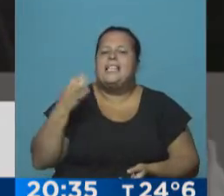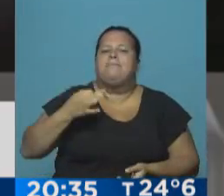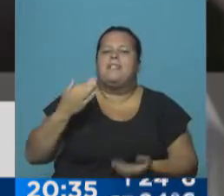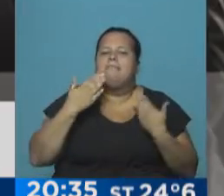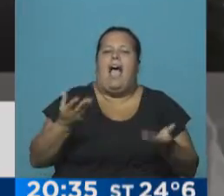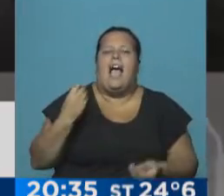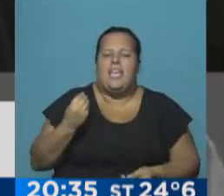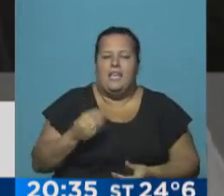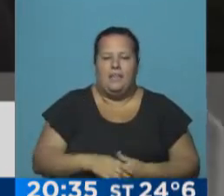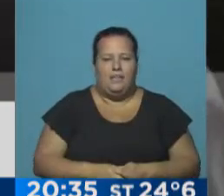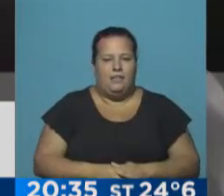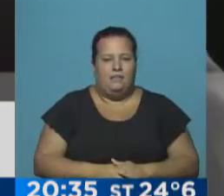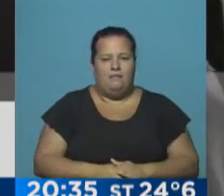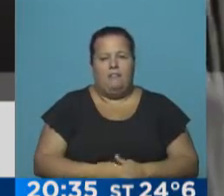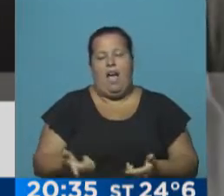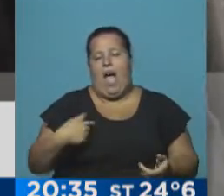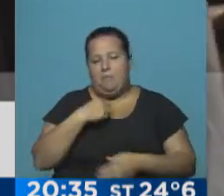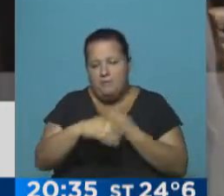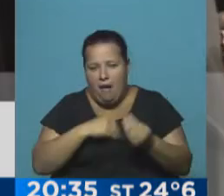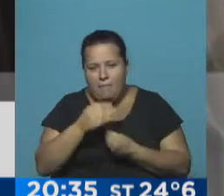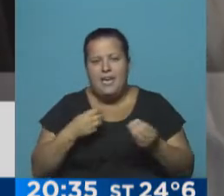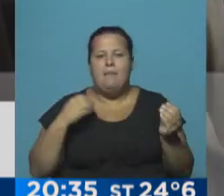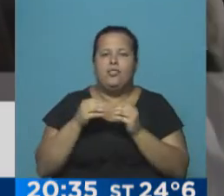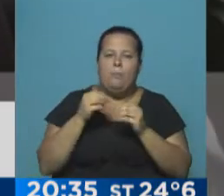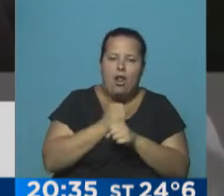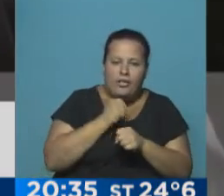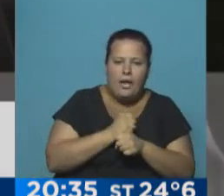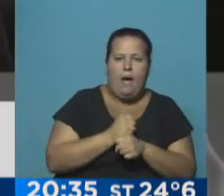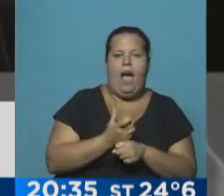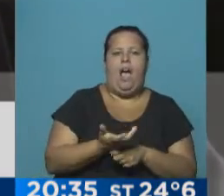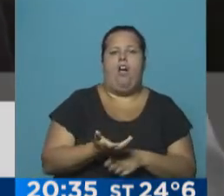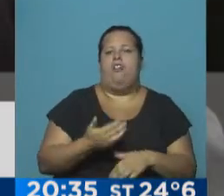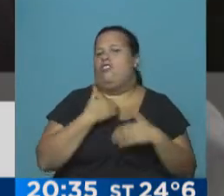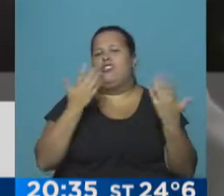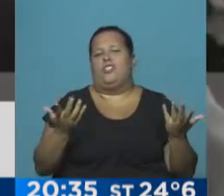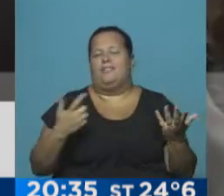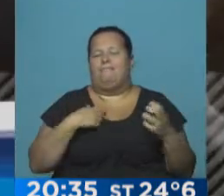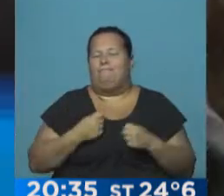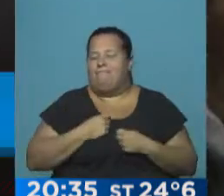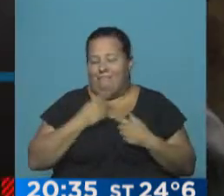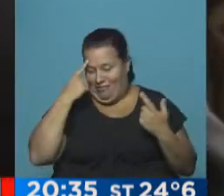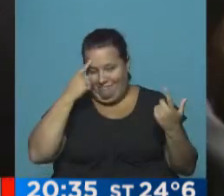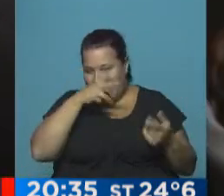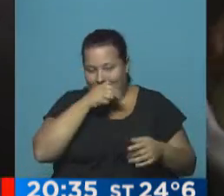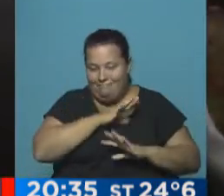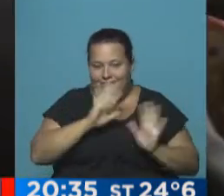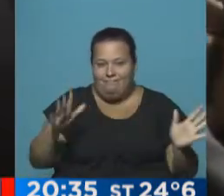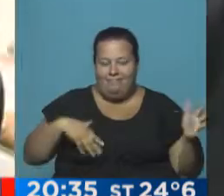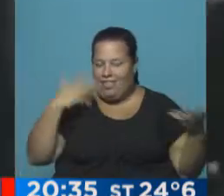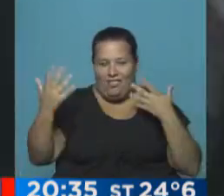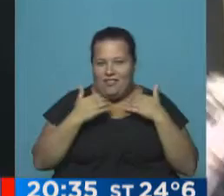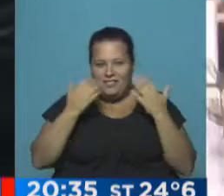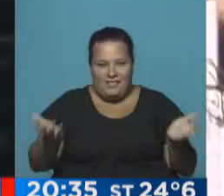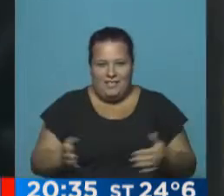especialmente? A mi familia, a mis compañeros de trabajo. No sé, estoy muy fuera de mi eje, estoy absolutamente